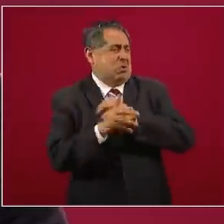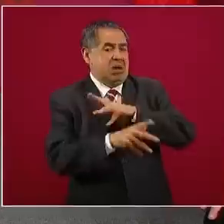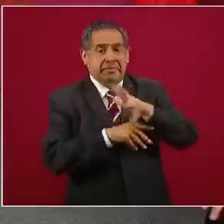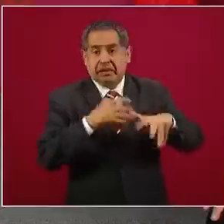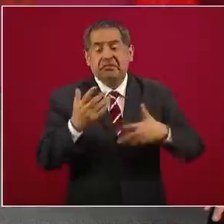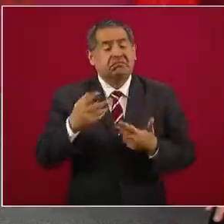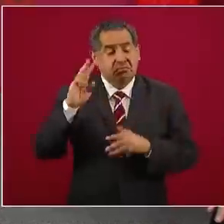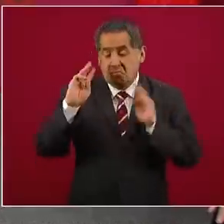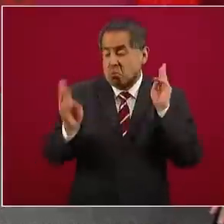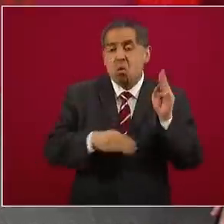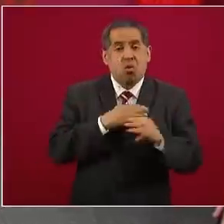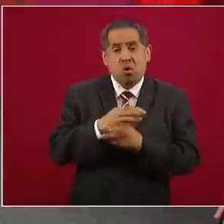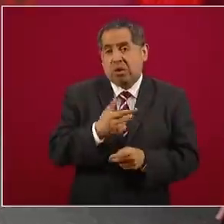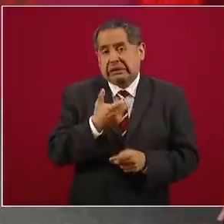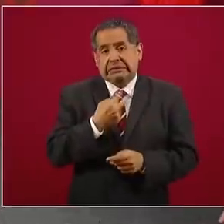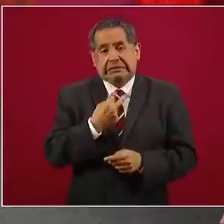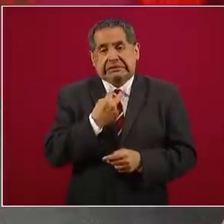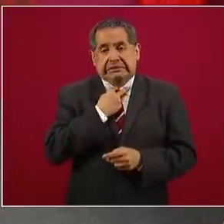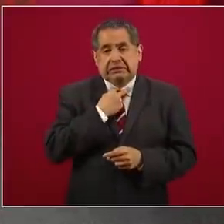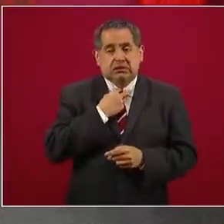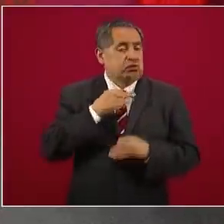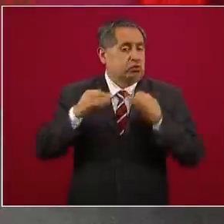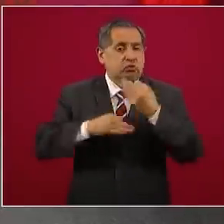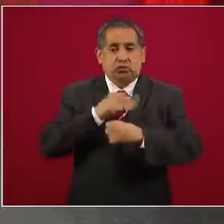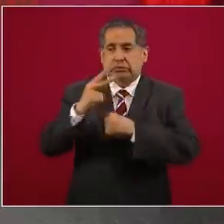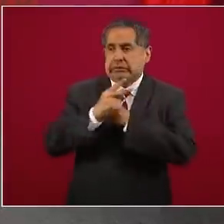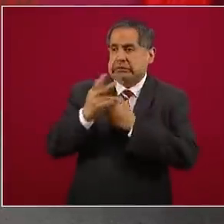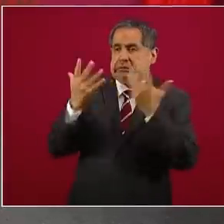países están afectados